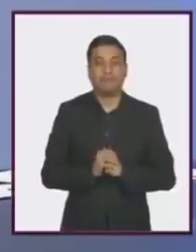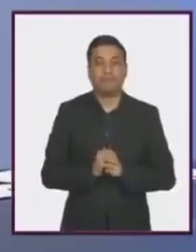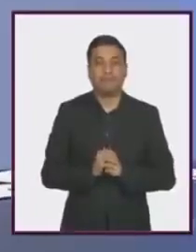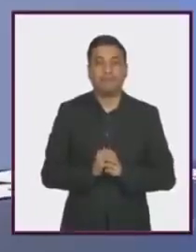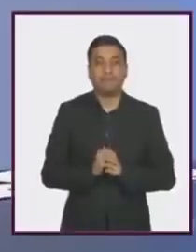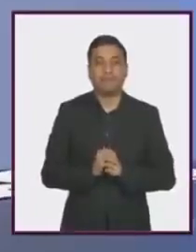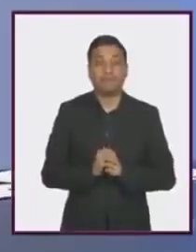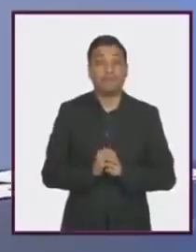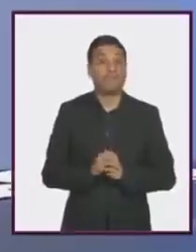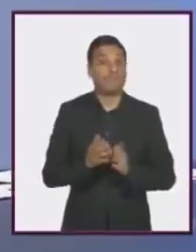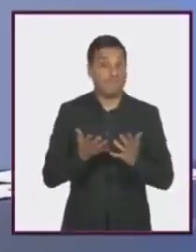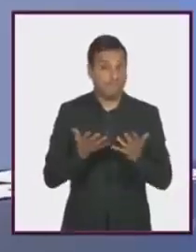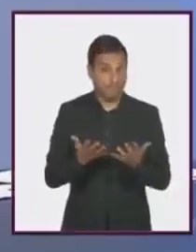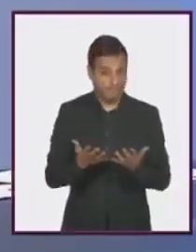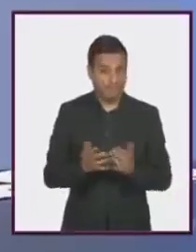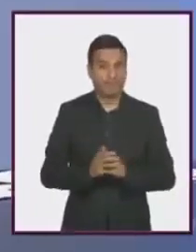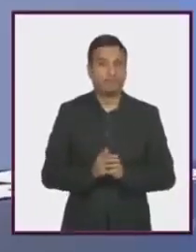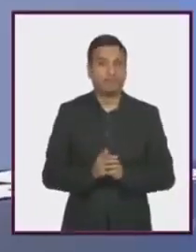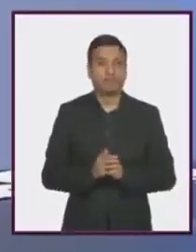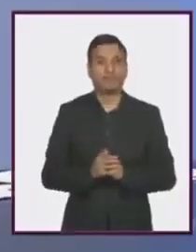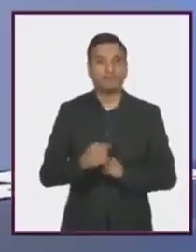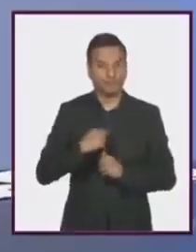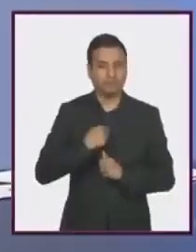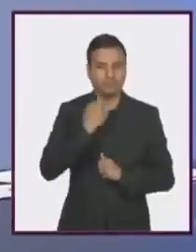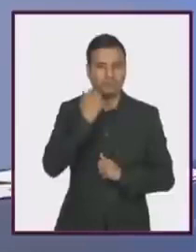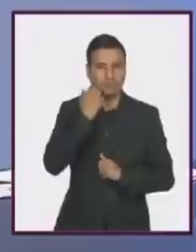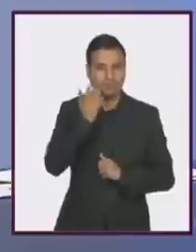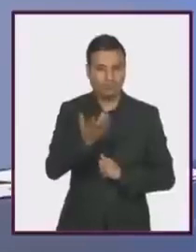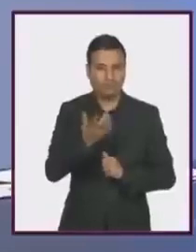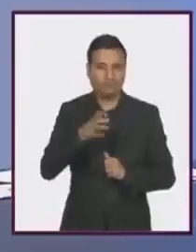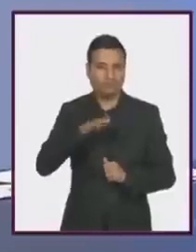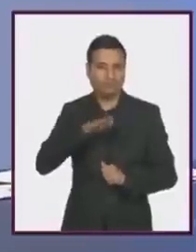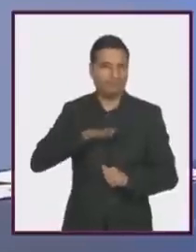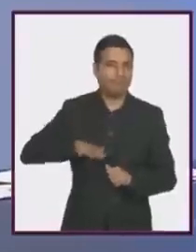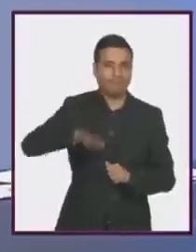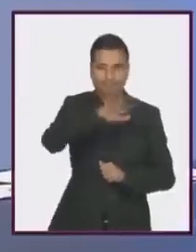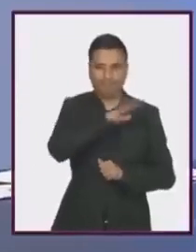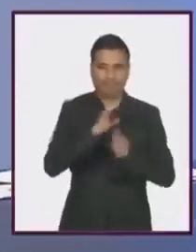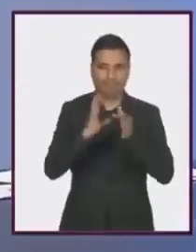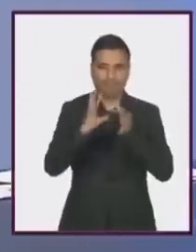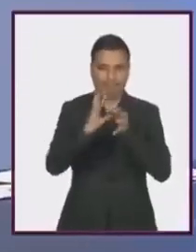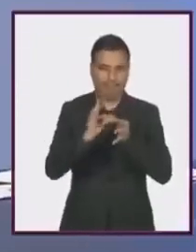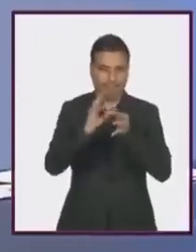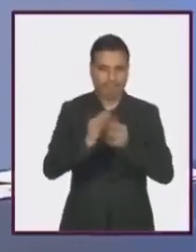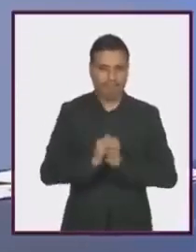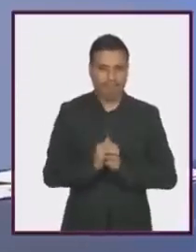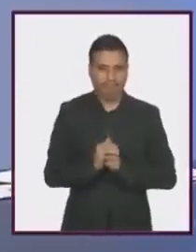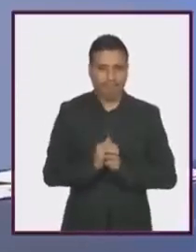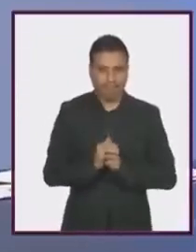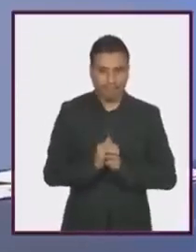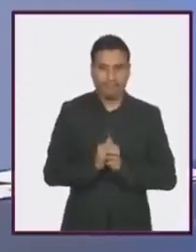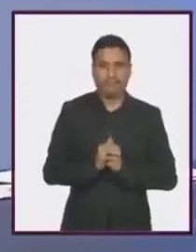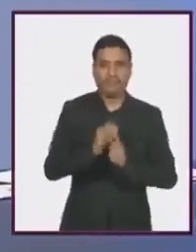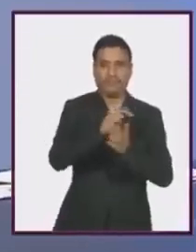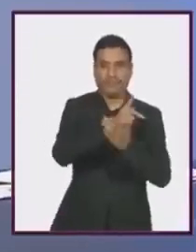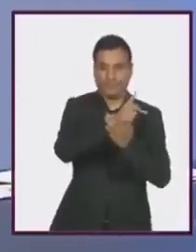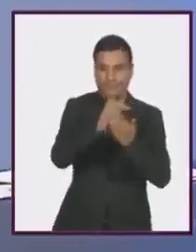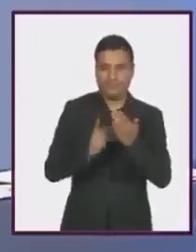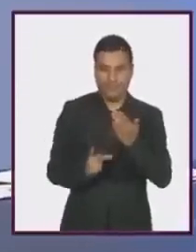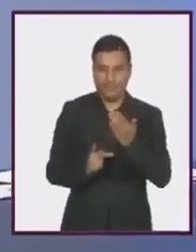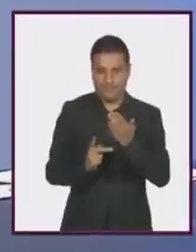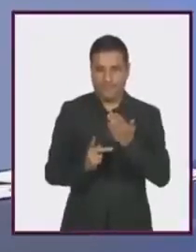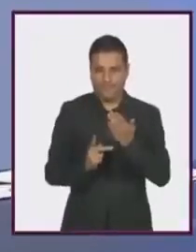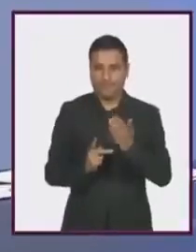En este sentido, quisiera comentar a todos ustedes que la planeación didáctica se